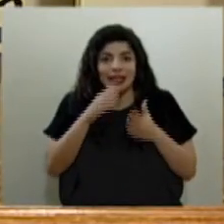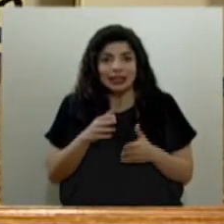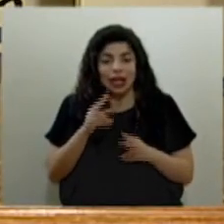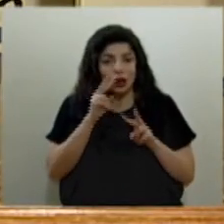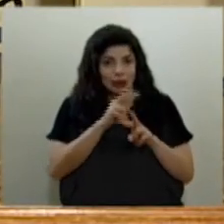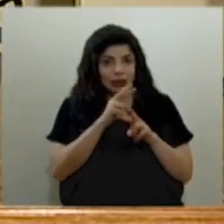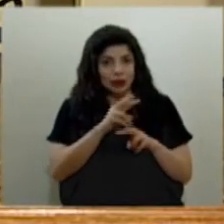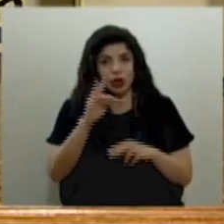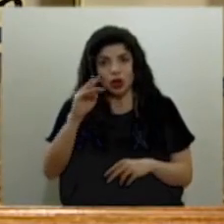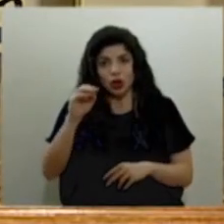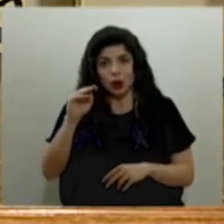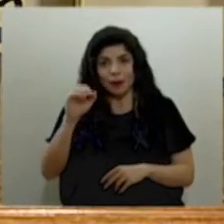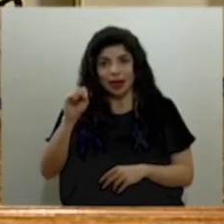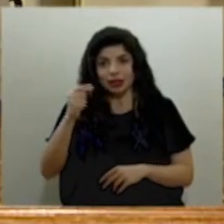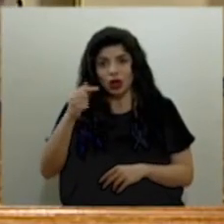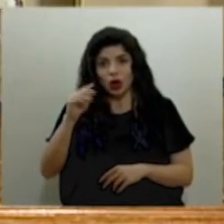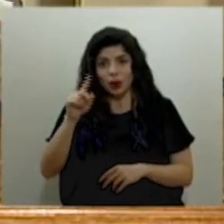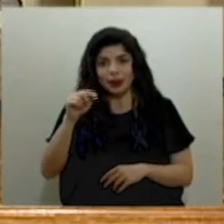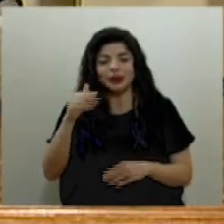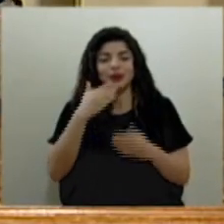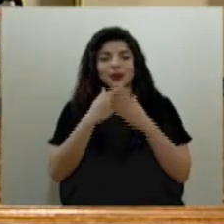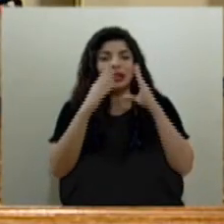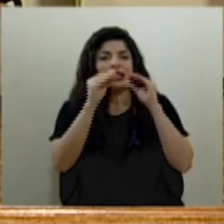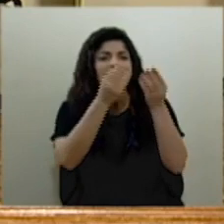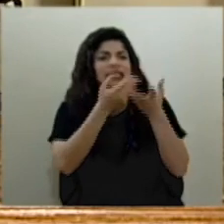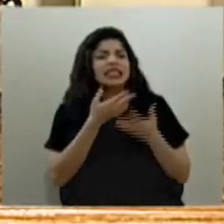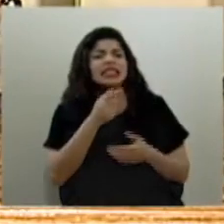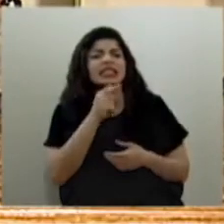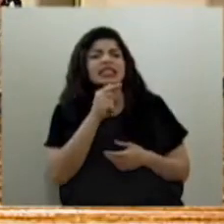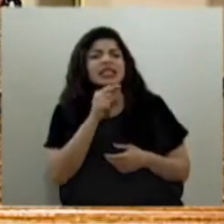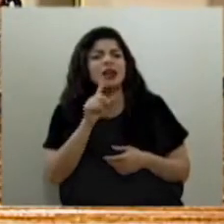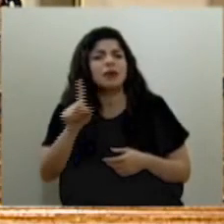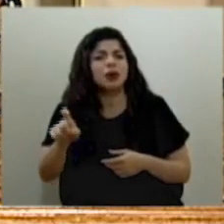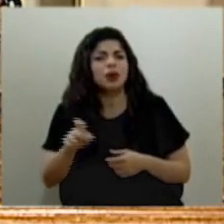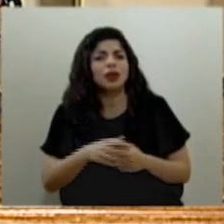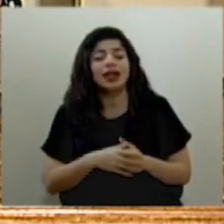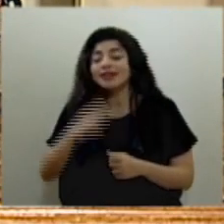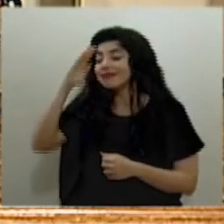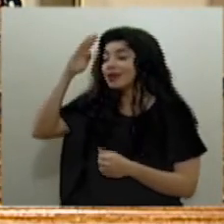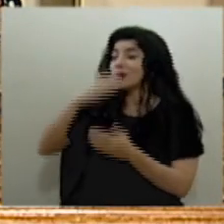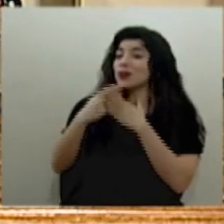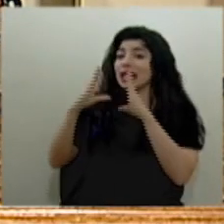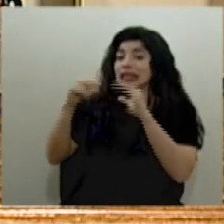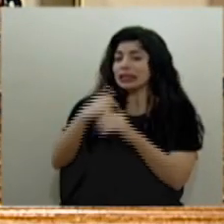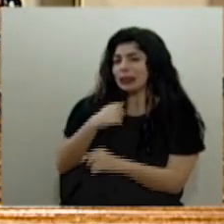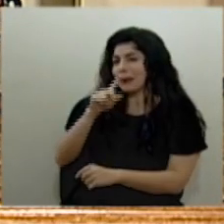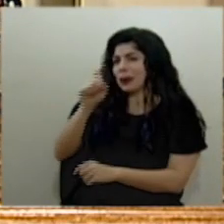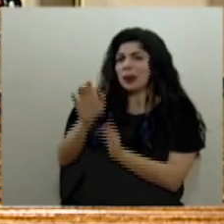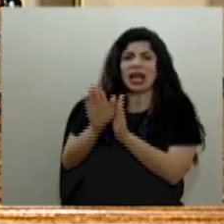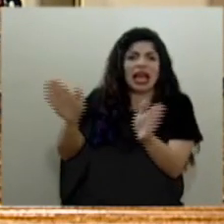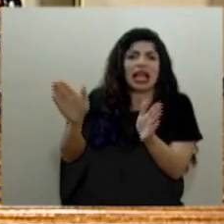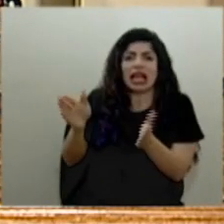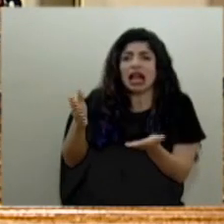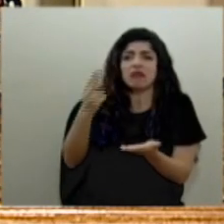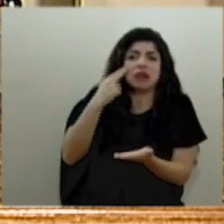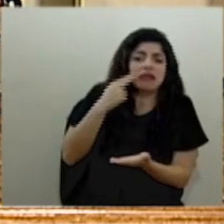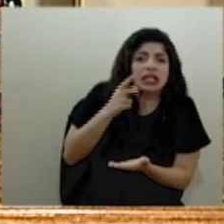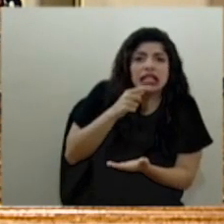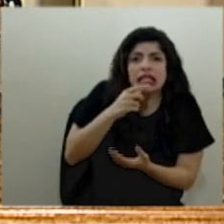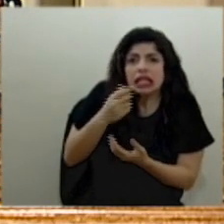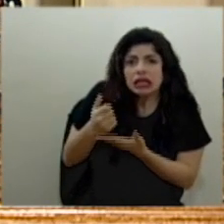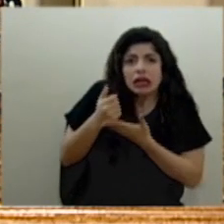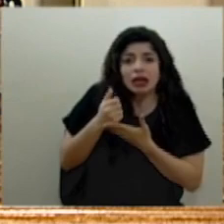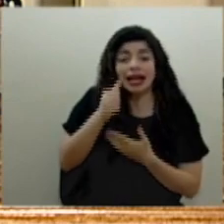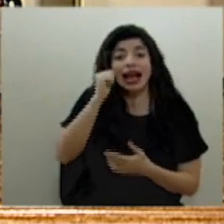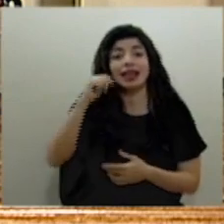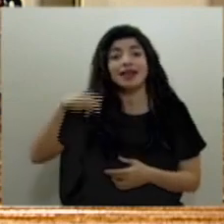observador, Tomás Gómez. Muy buenas tardes. Tomás, por favor, indicar a quiénes estarían dirigidas sus consultas. Hola, muy buenas tardes. Les hago la consulta en general a ver quién nos puede orientar.